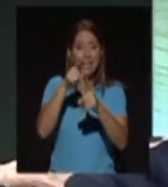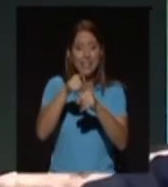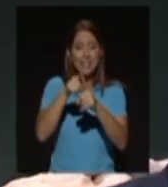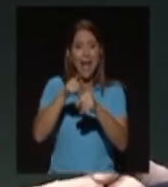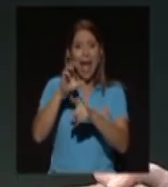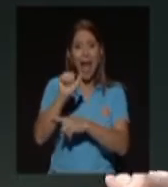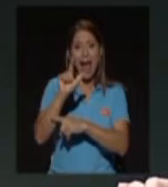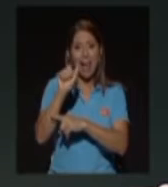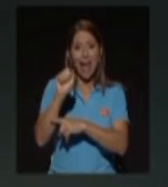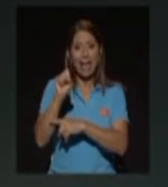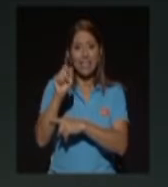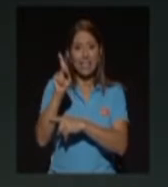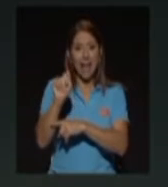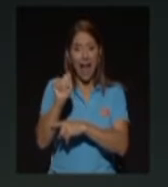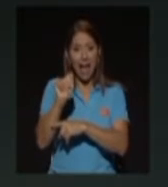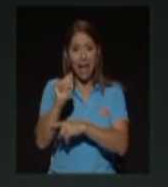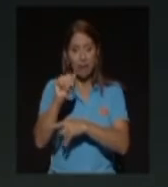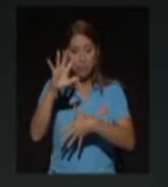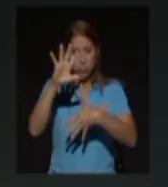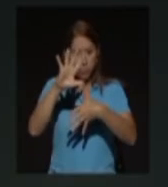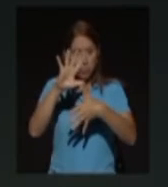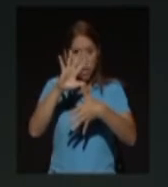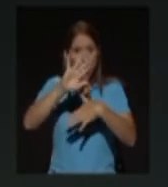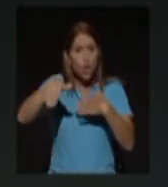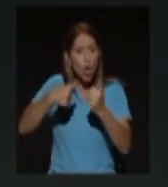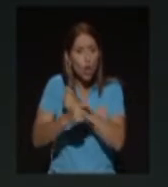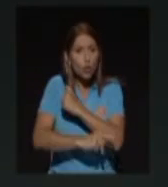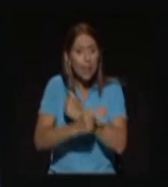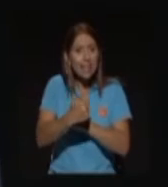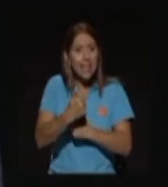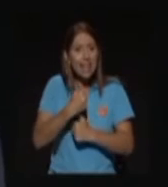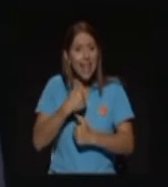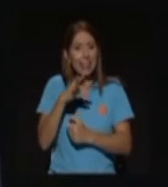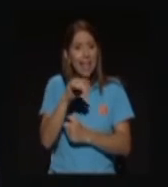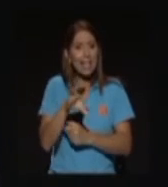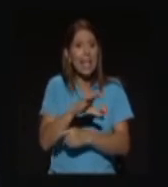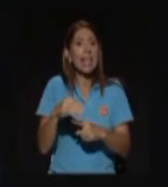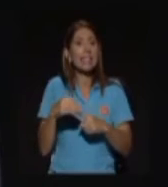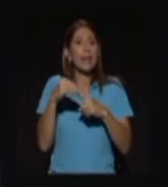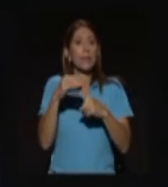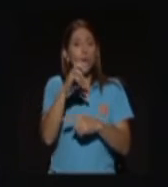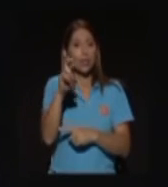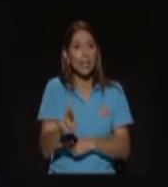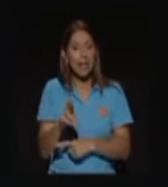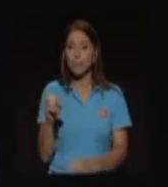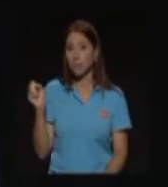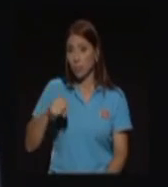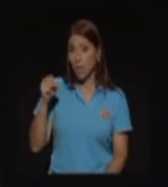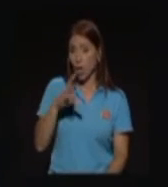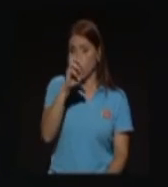de libre comercio entre ellos, excepto Costa Rica. Sí, Costa Rica tuvo una discusión